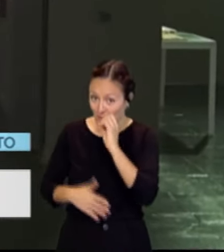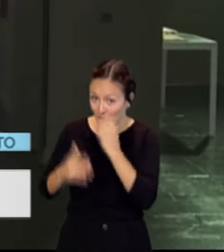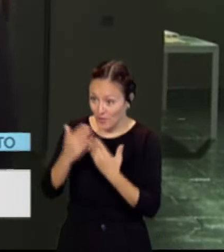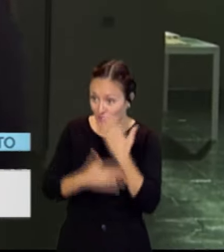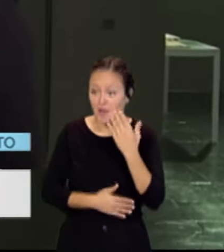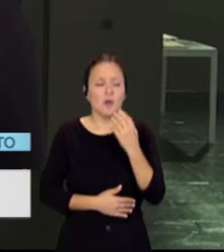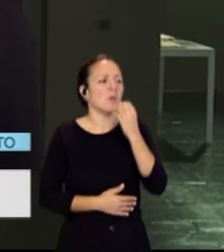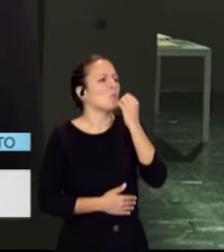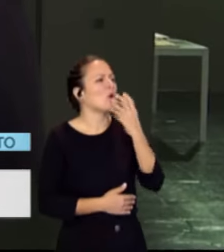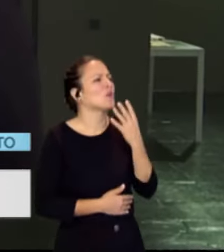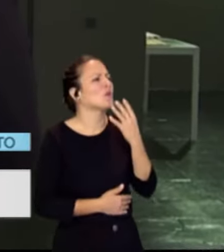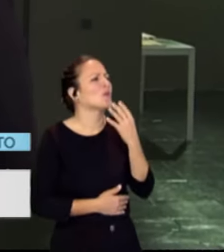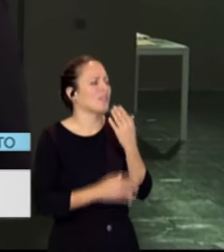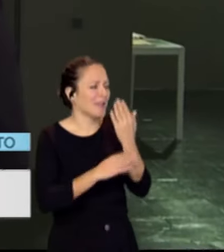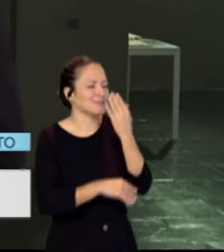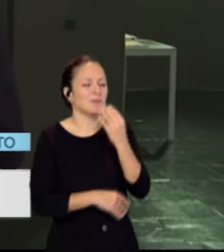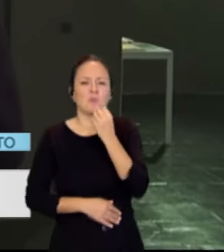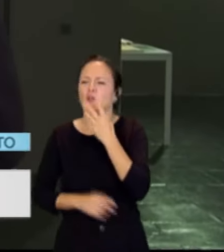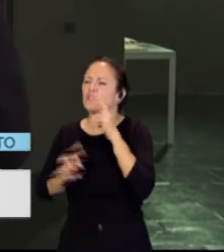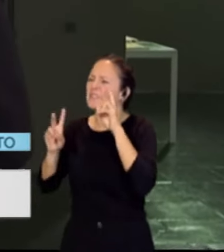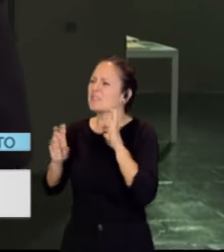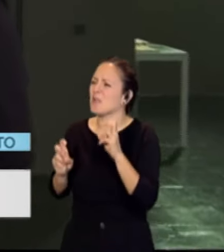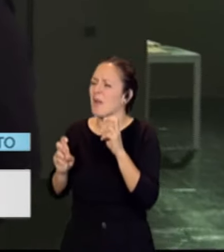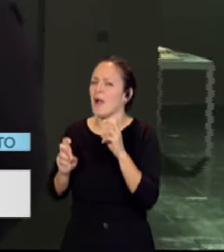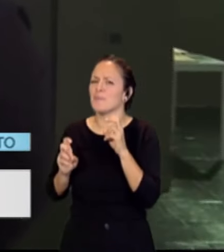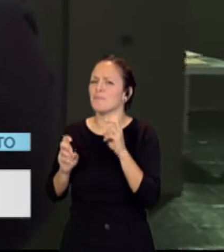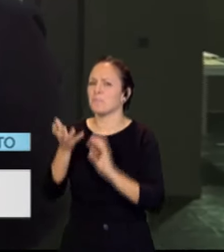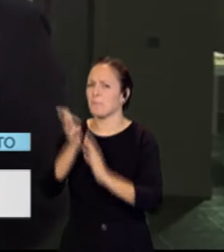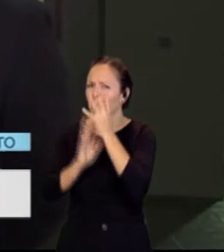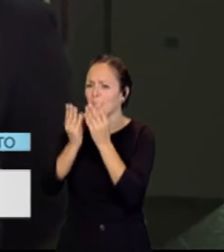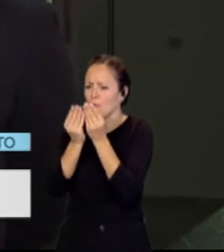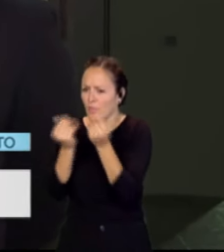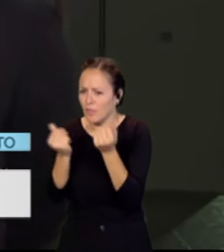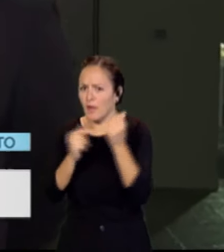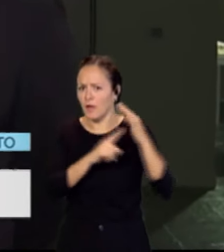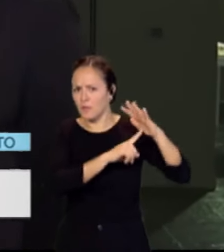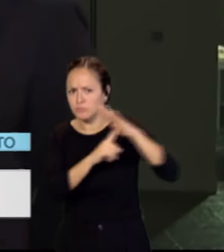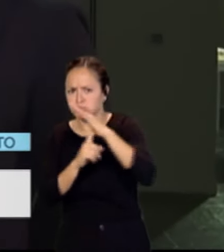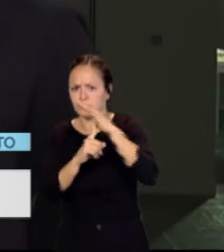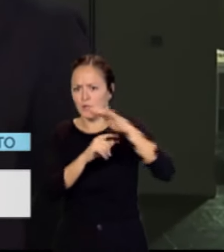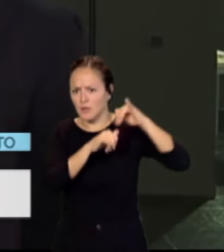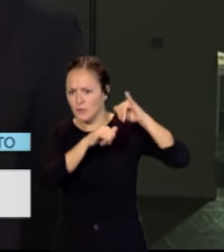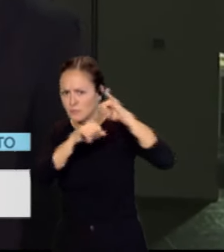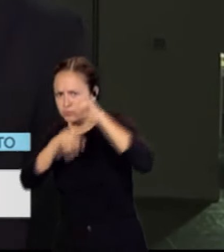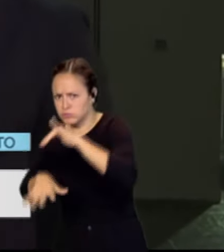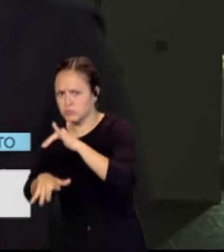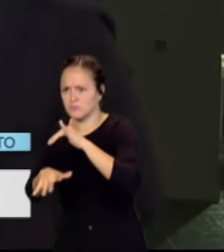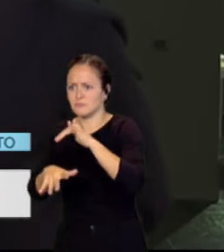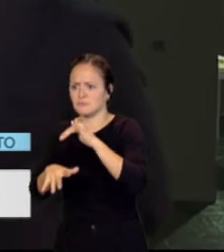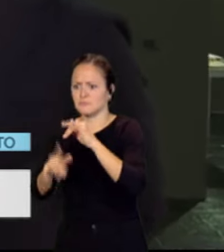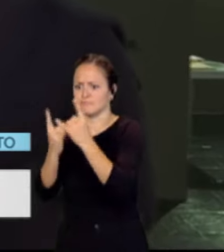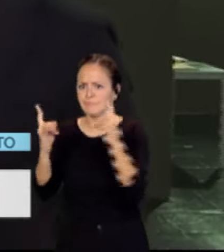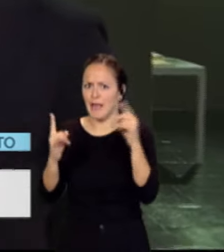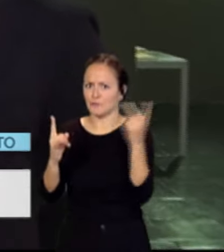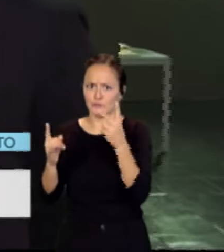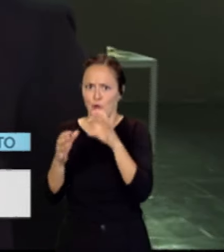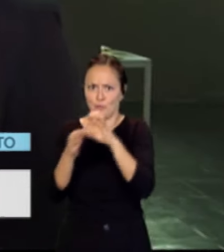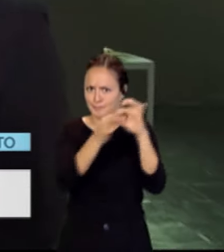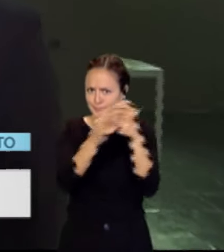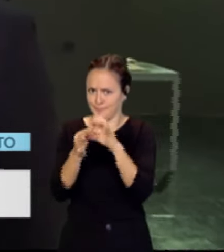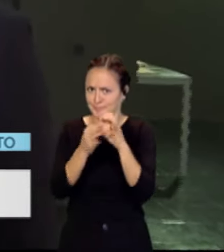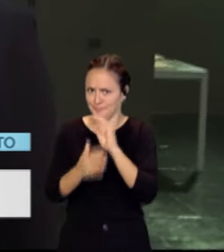de incendio y los de incendios forestales y los medios aéreos son un binomio muy difícil de separar no Sí por